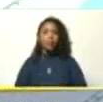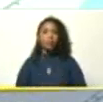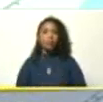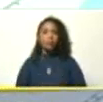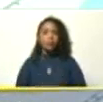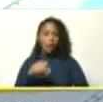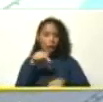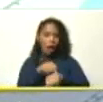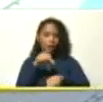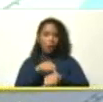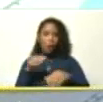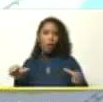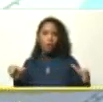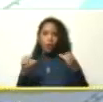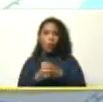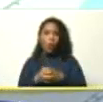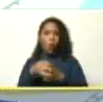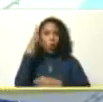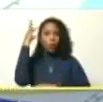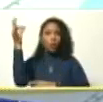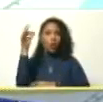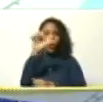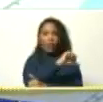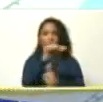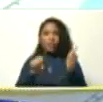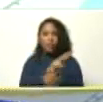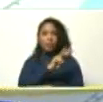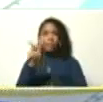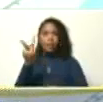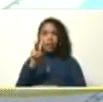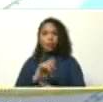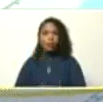A esta hora estaba reunido el Consejo de Vicepresidentes,